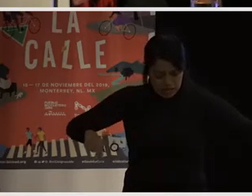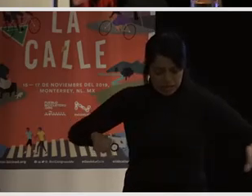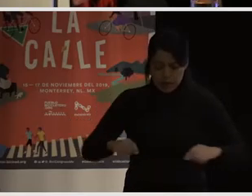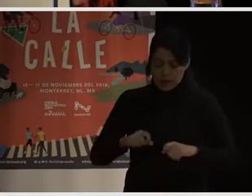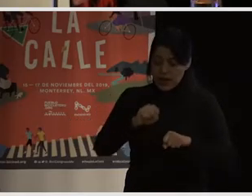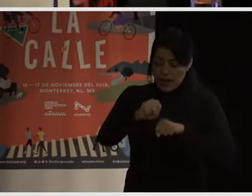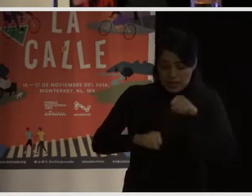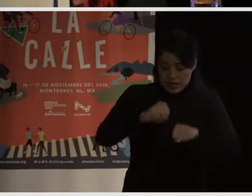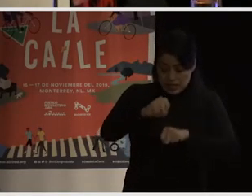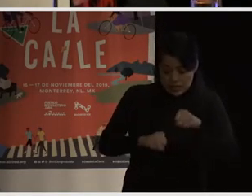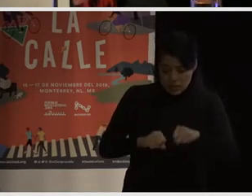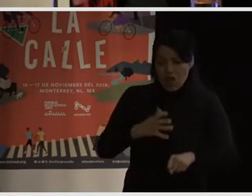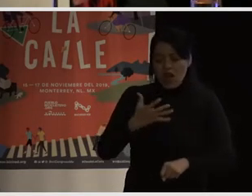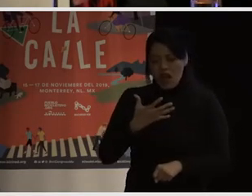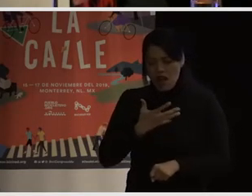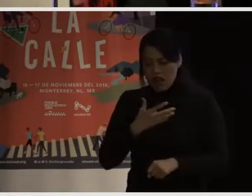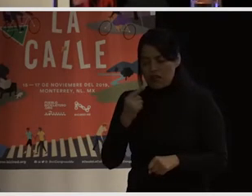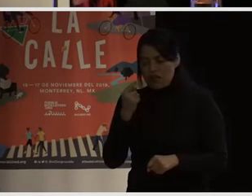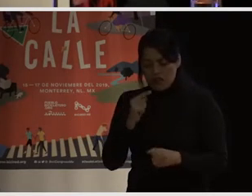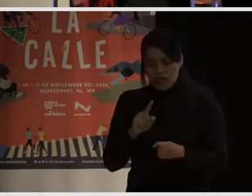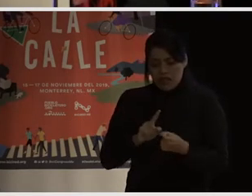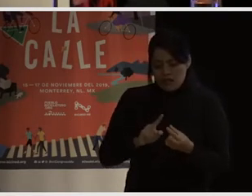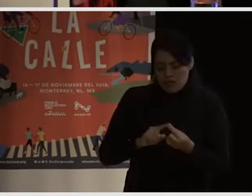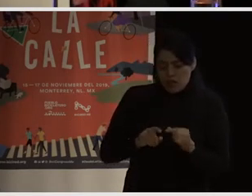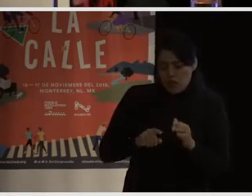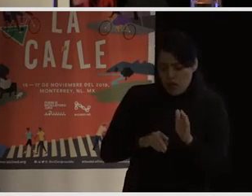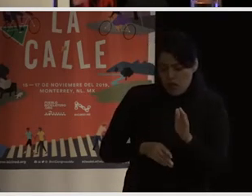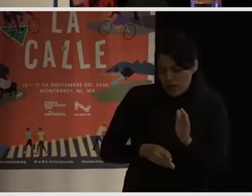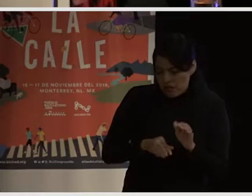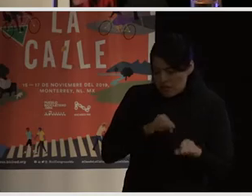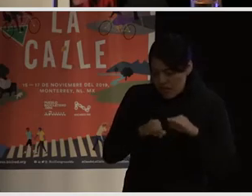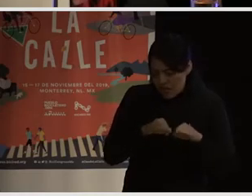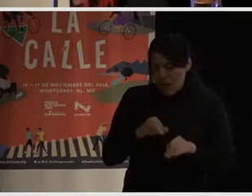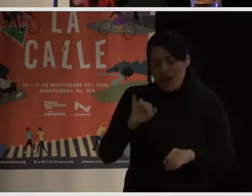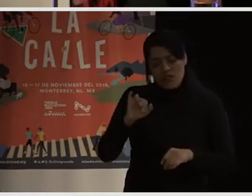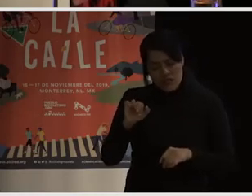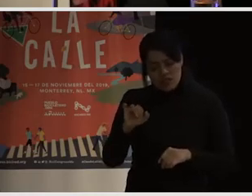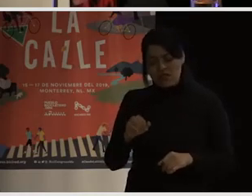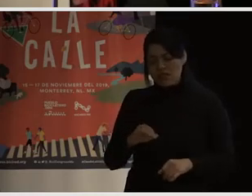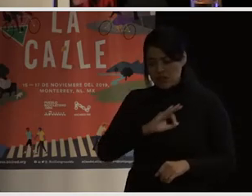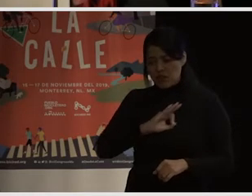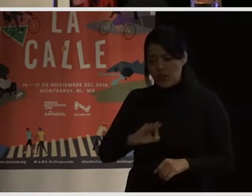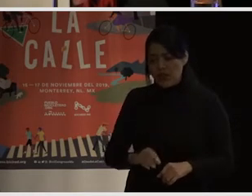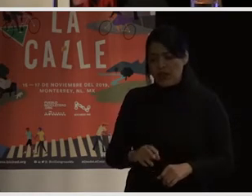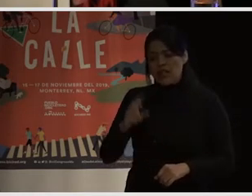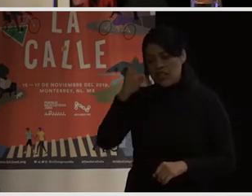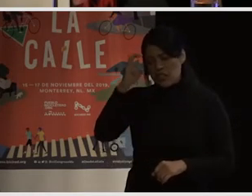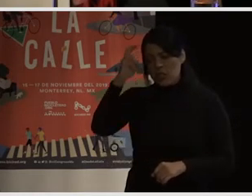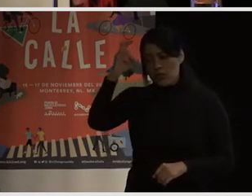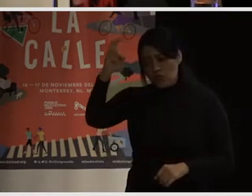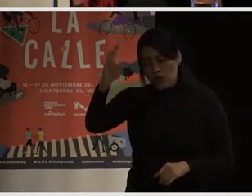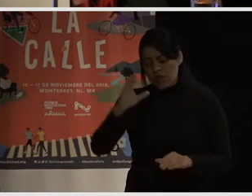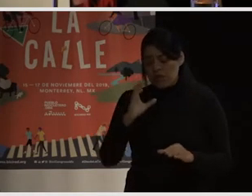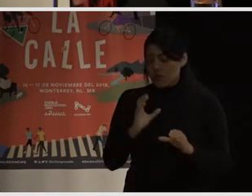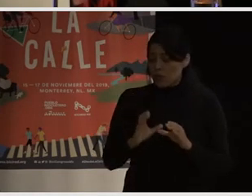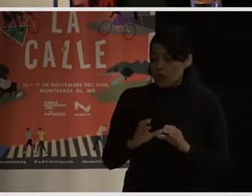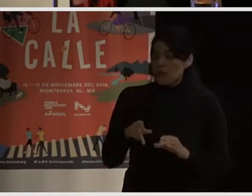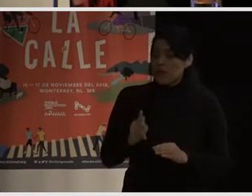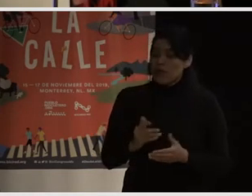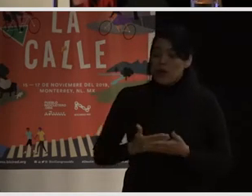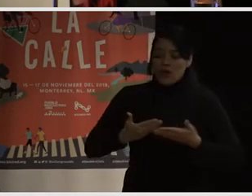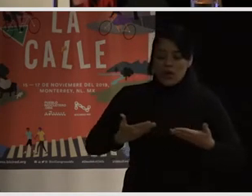técnicos que pueden operar y sobre todo proyectar estos los grandes sueños que tuvimos durante muchos años pero